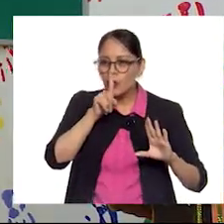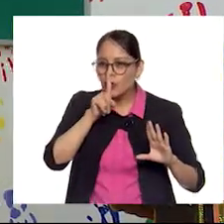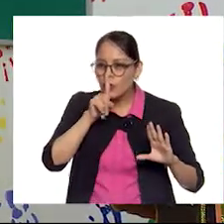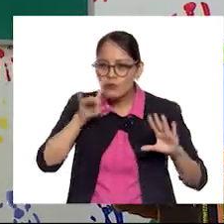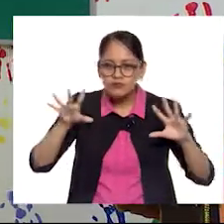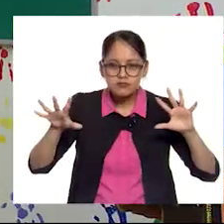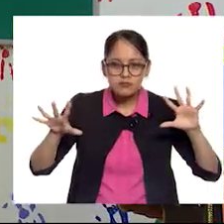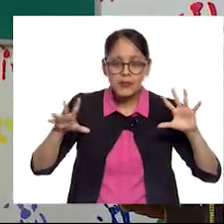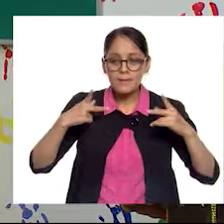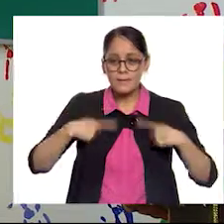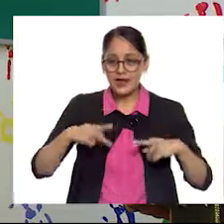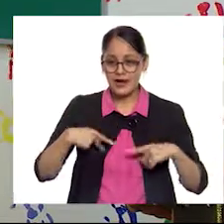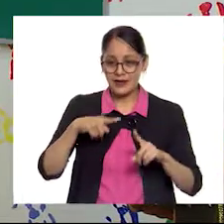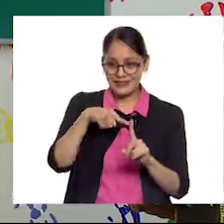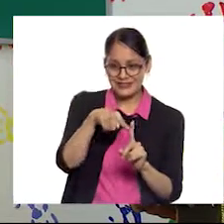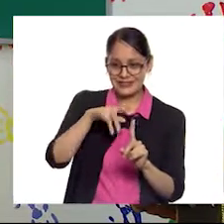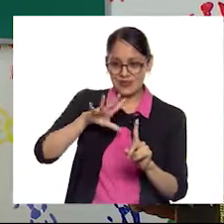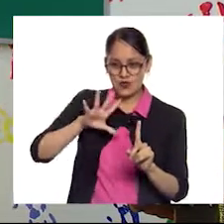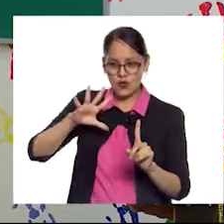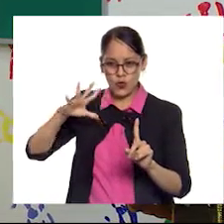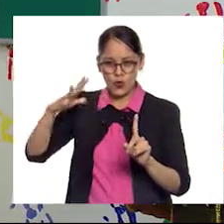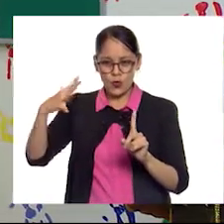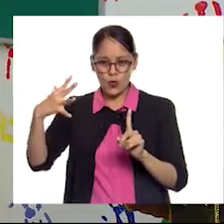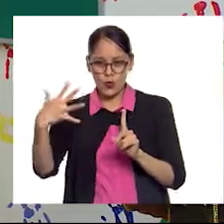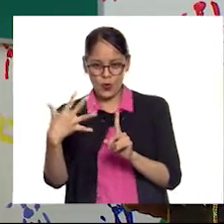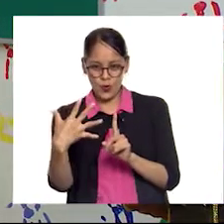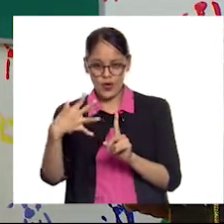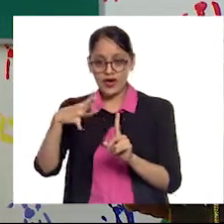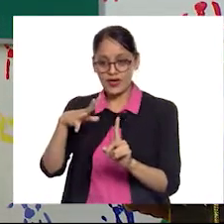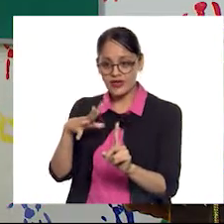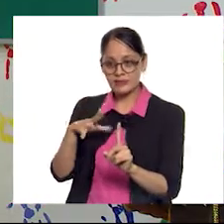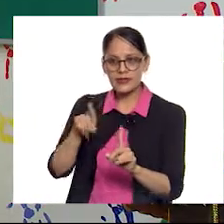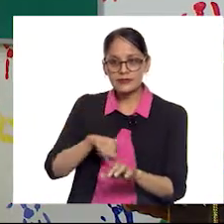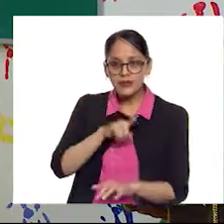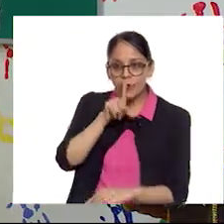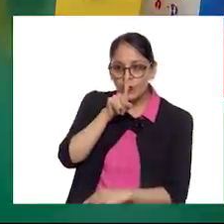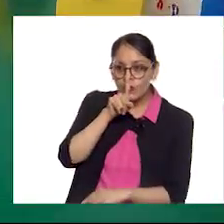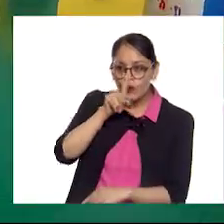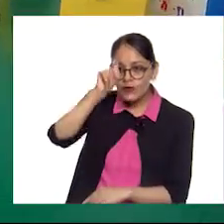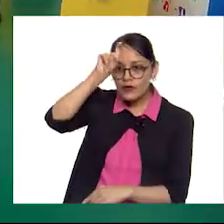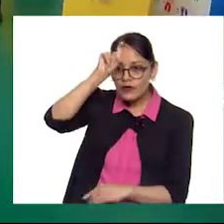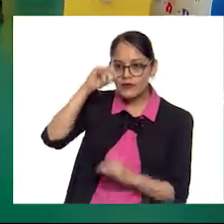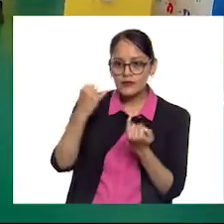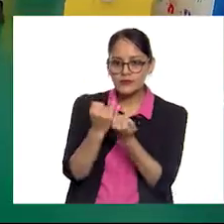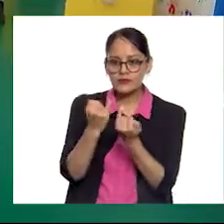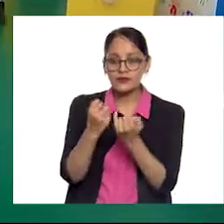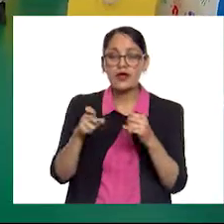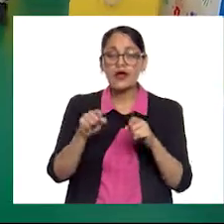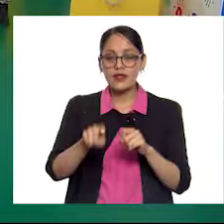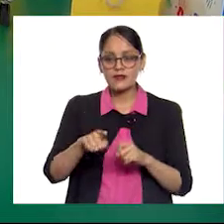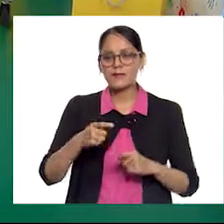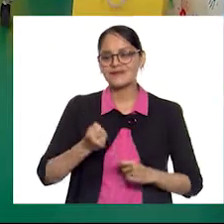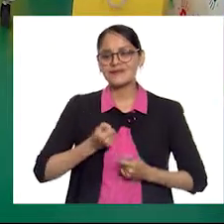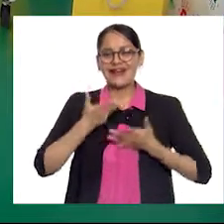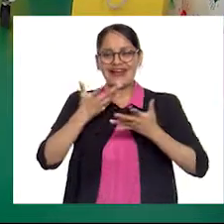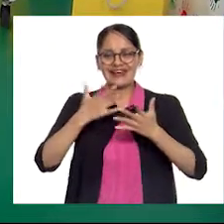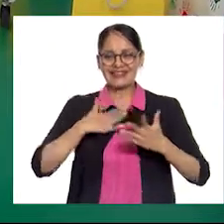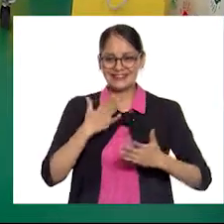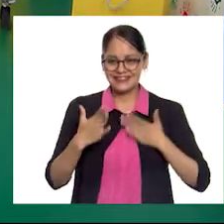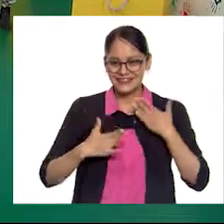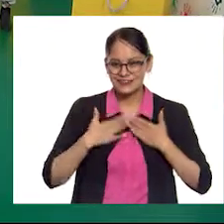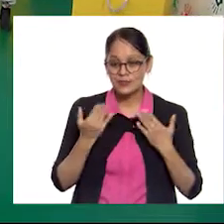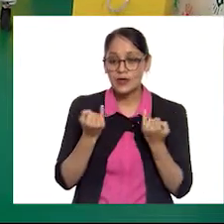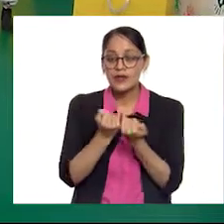rodeaban a uno de los participantes del performance. Claro. Y también había como expresiones de alegría